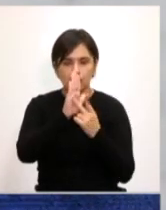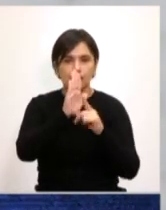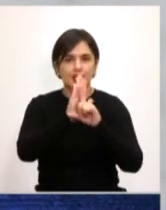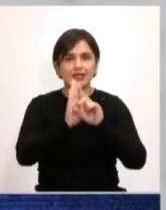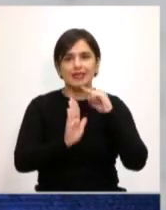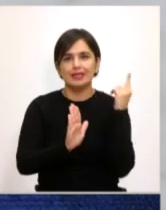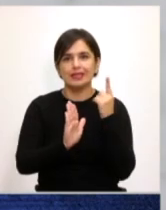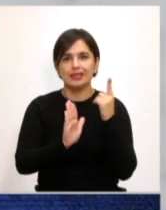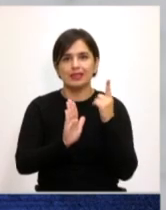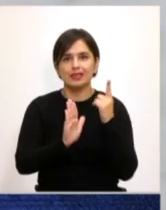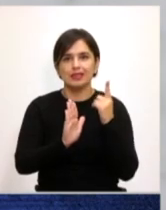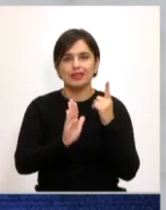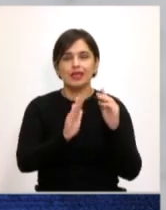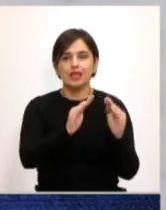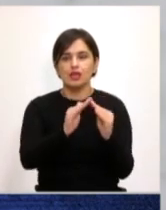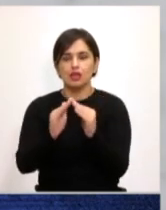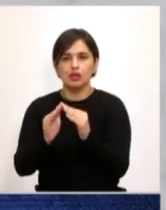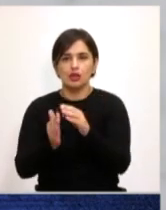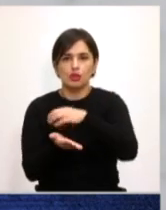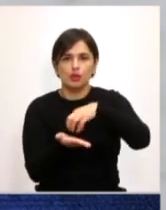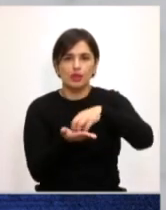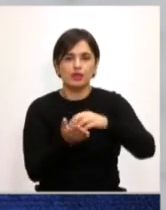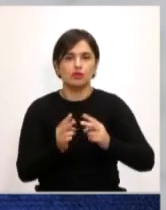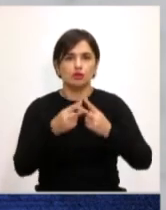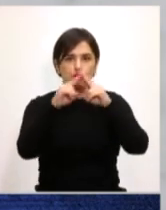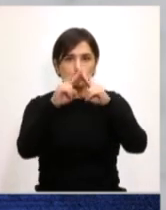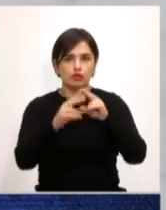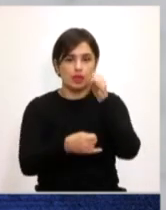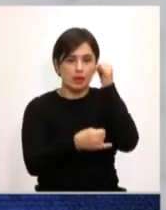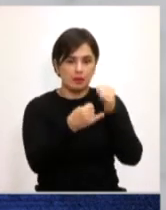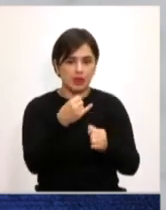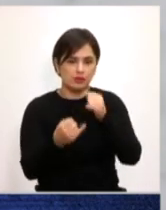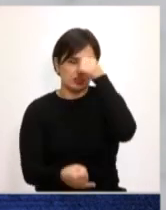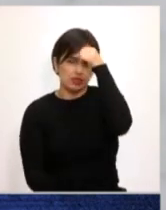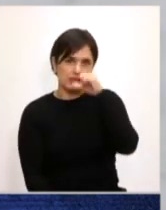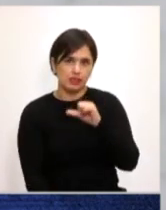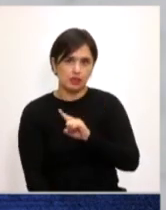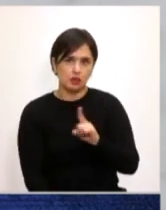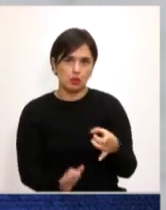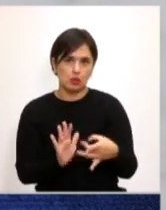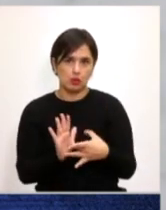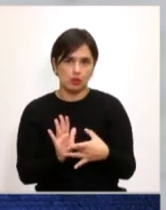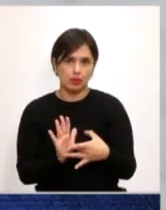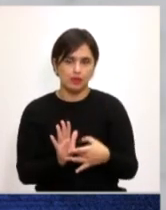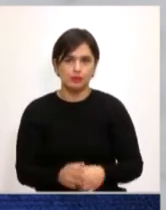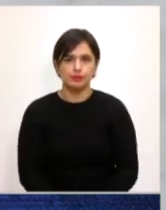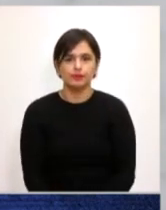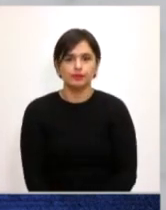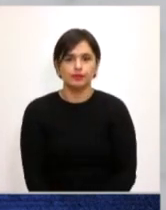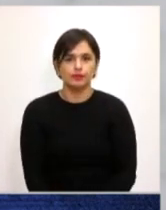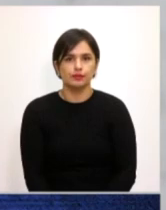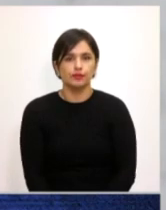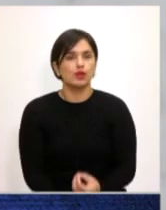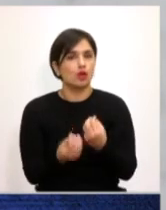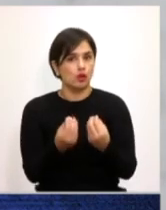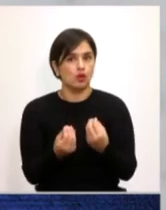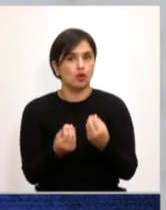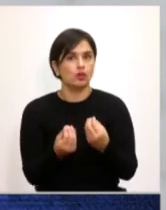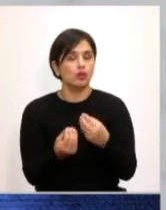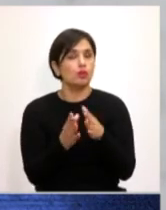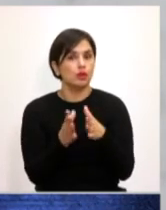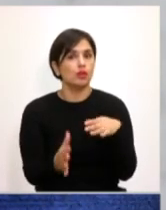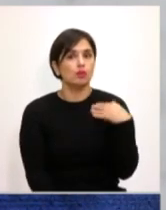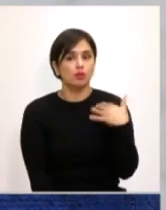de Urbanismo y Construcciones en materia de plazos y sanciones por su incumplimiento. Sin duda, un proyecto